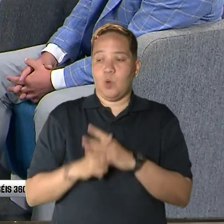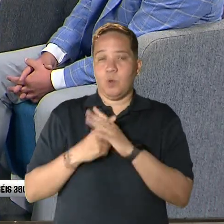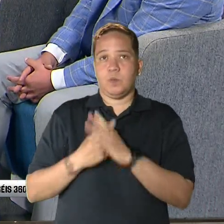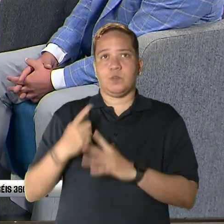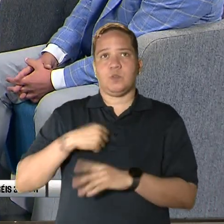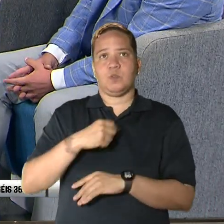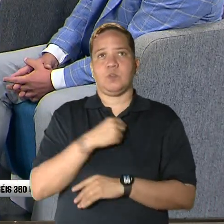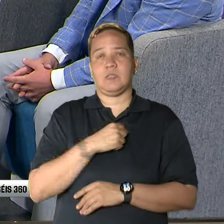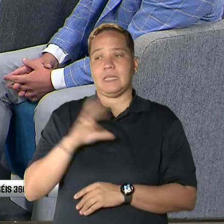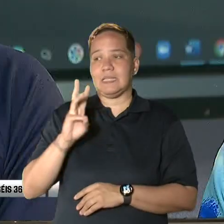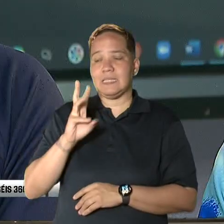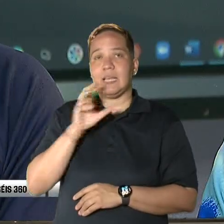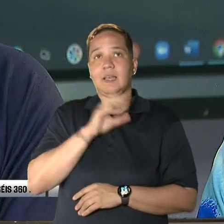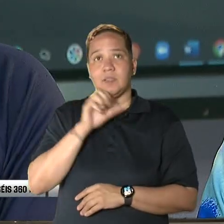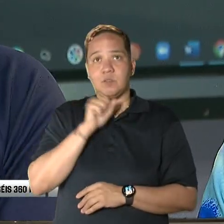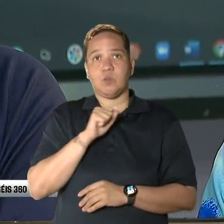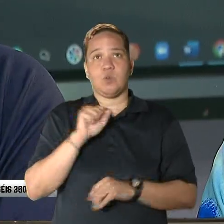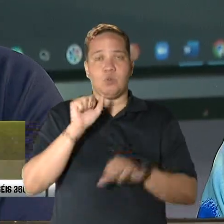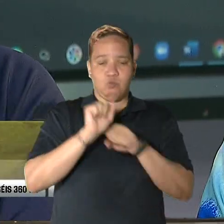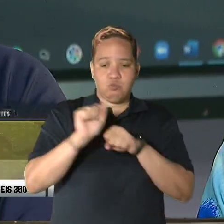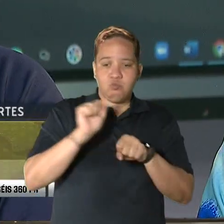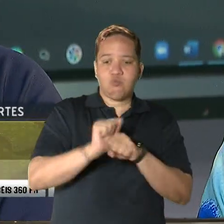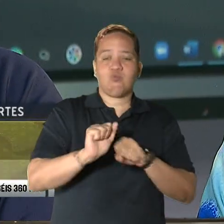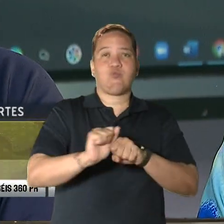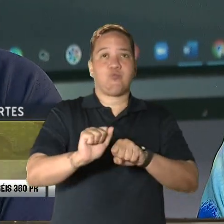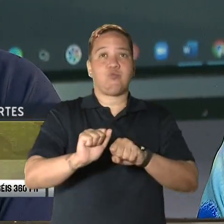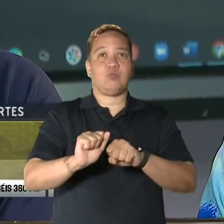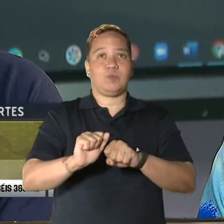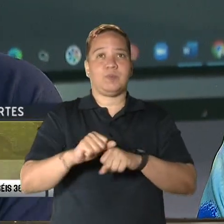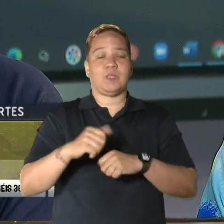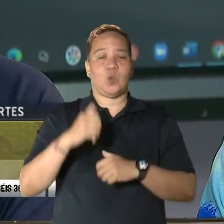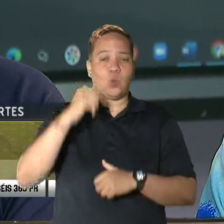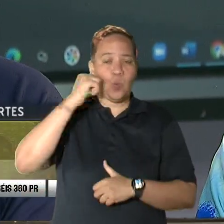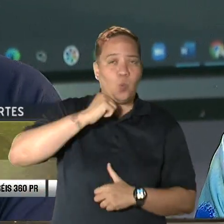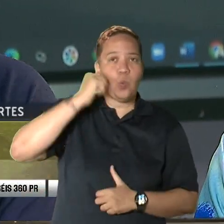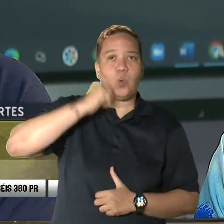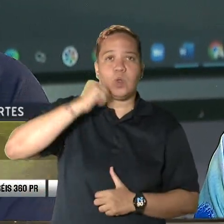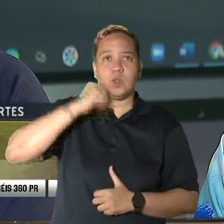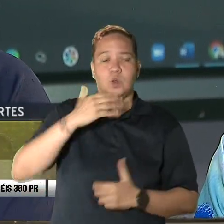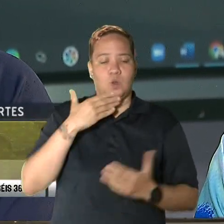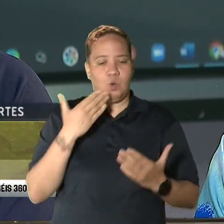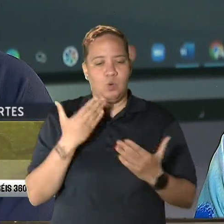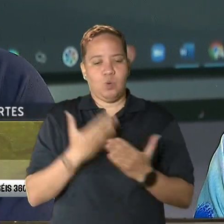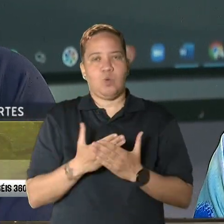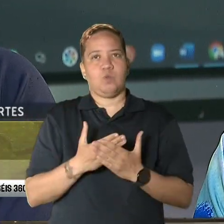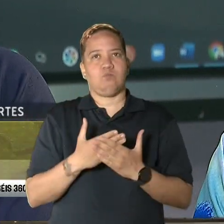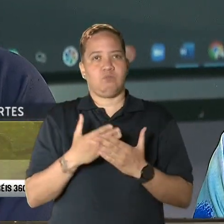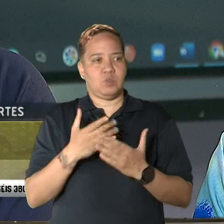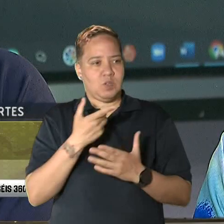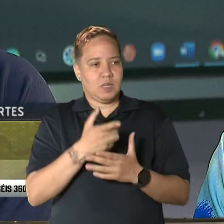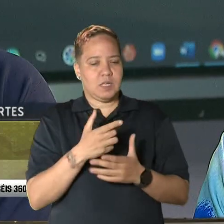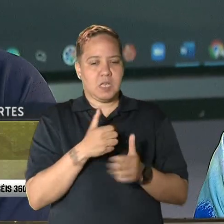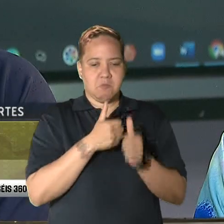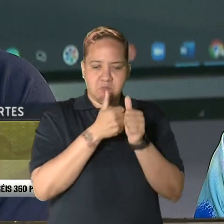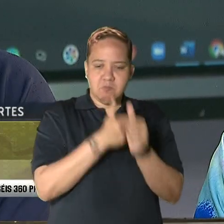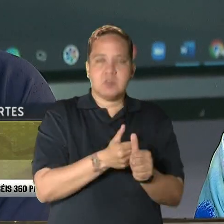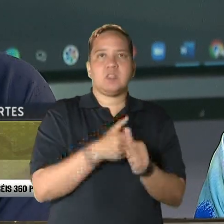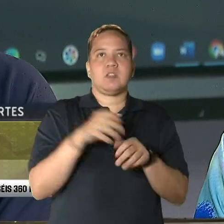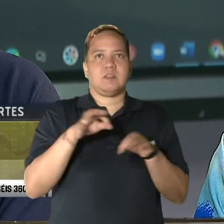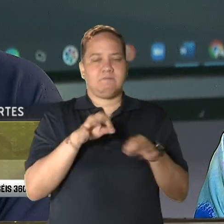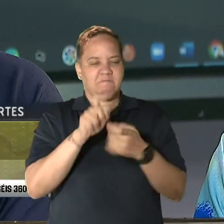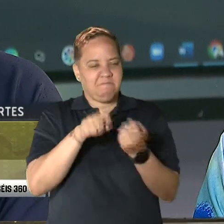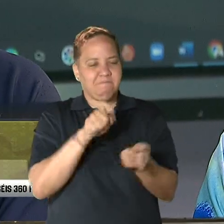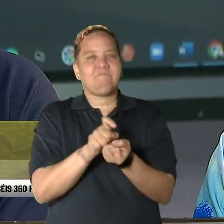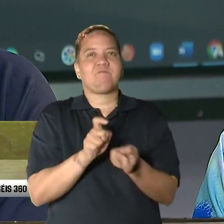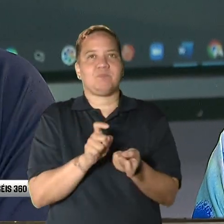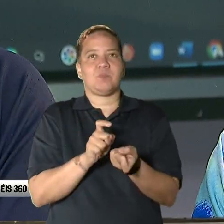seis años y ha sido un trabajo arduo Día tras día Lo bueno que les coachable Él sigue las instrucciones del pie de la letra